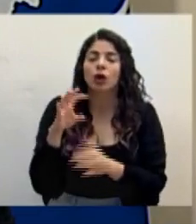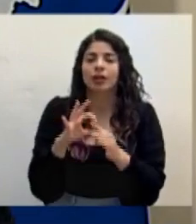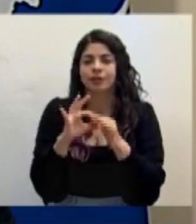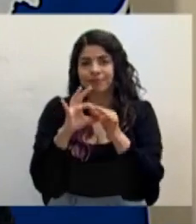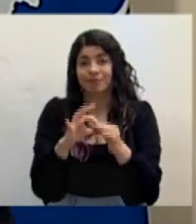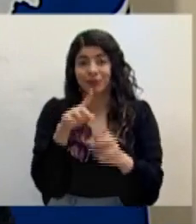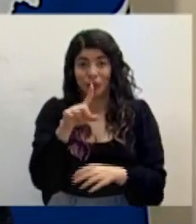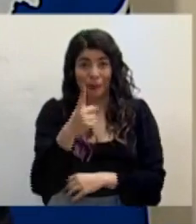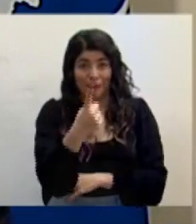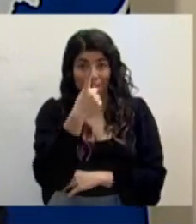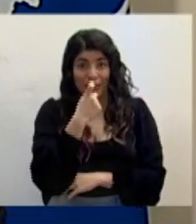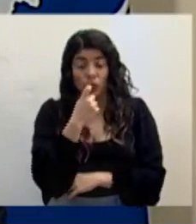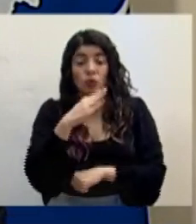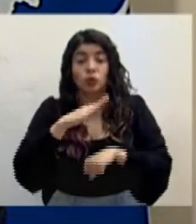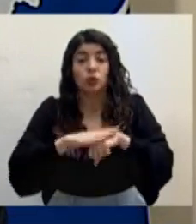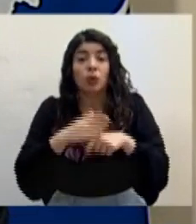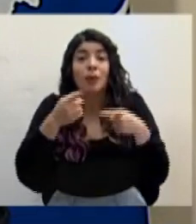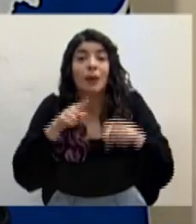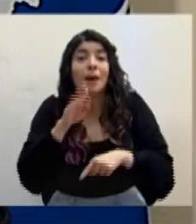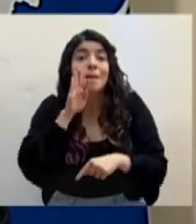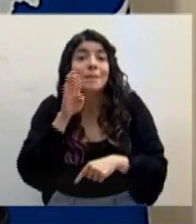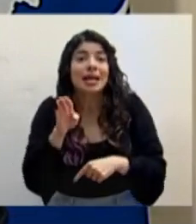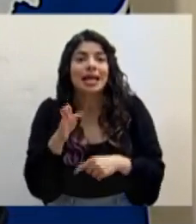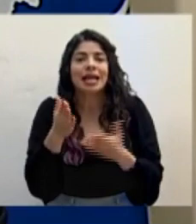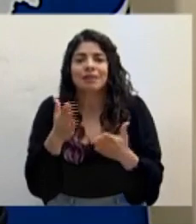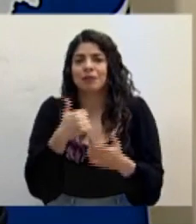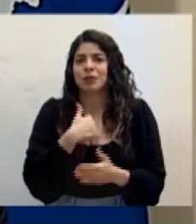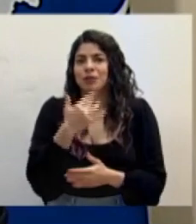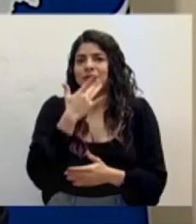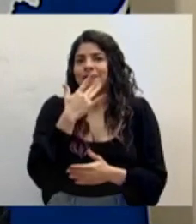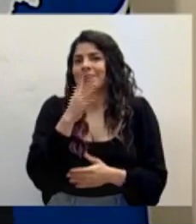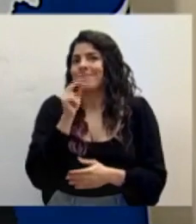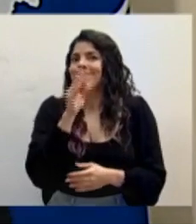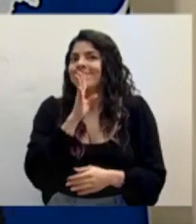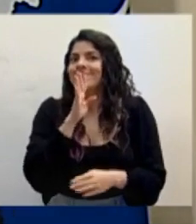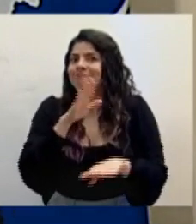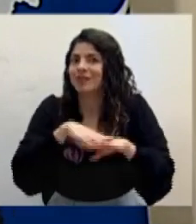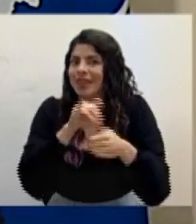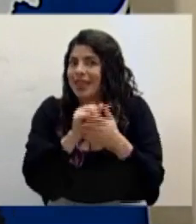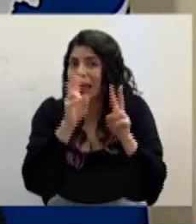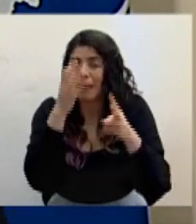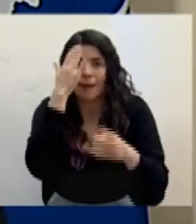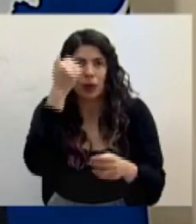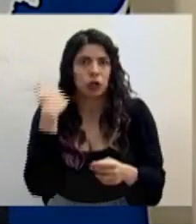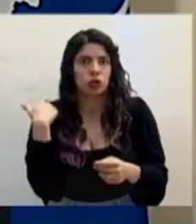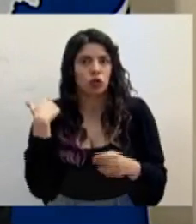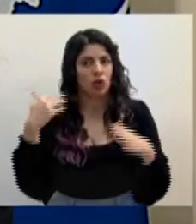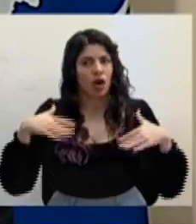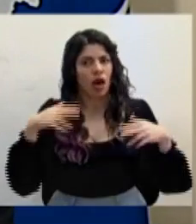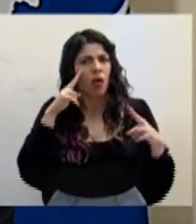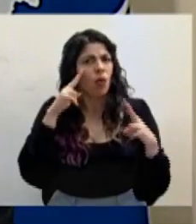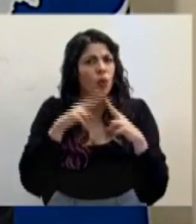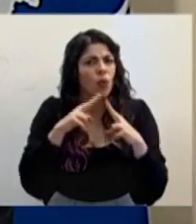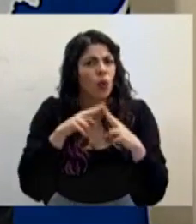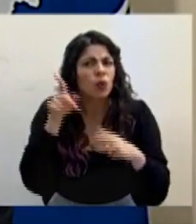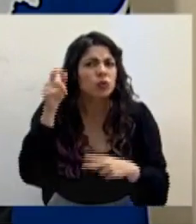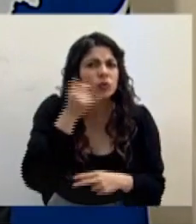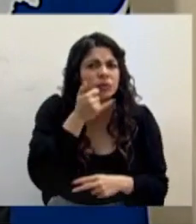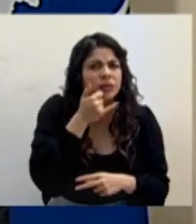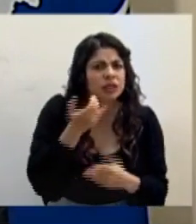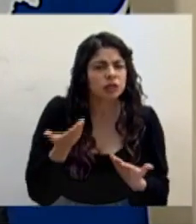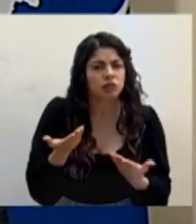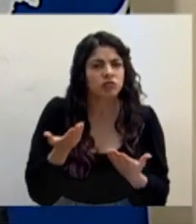la consulta que usted nos hace sobre lo que ocurrió en Bélgica, pues yo prefiero no referirme al tema porque desconozco los detalles y, por